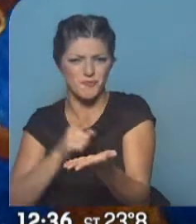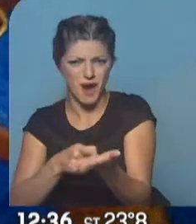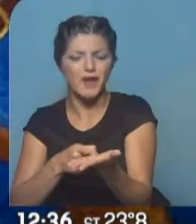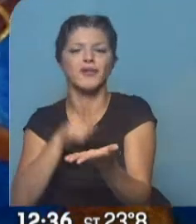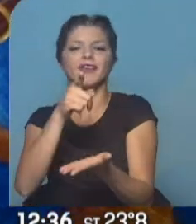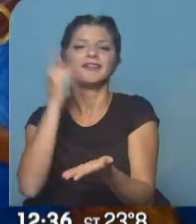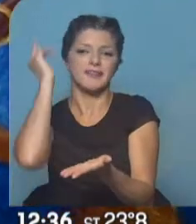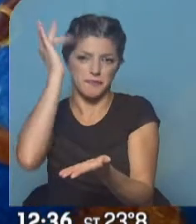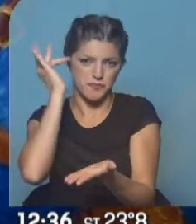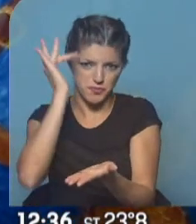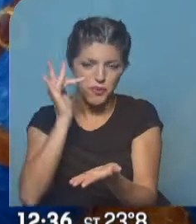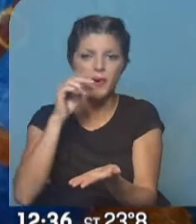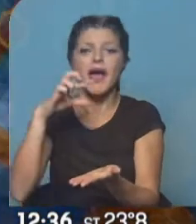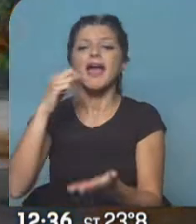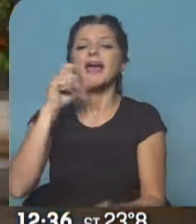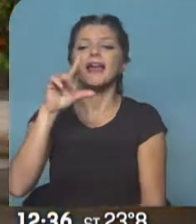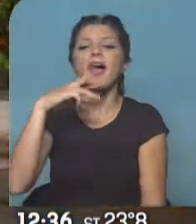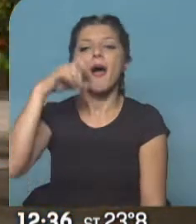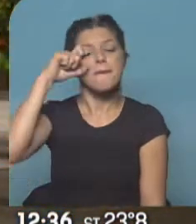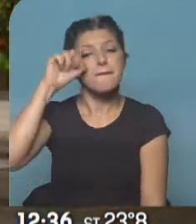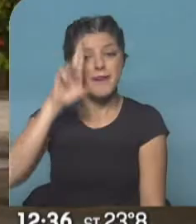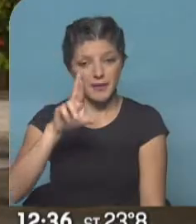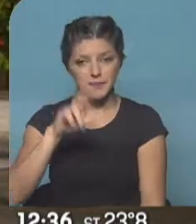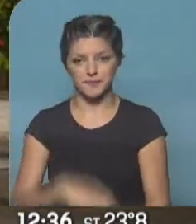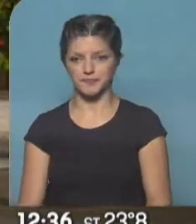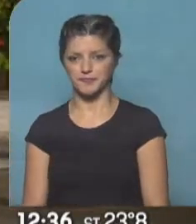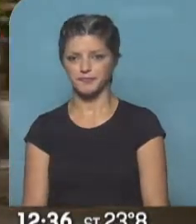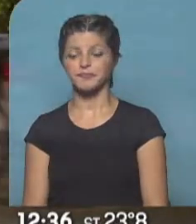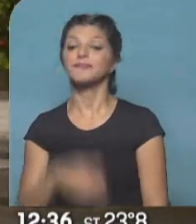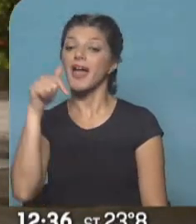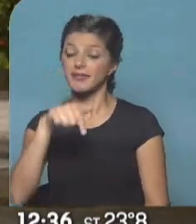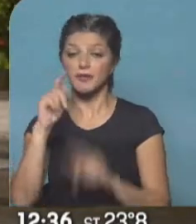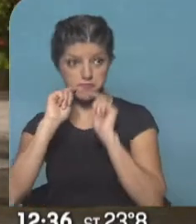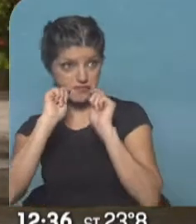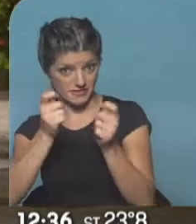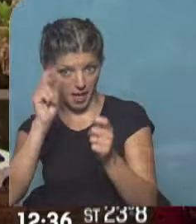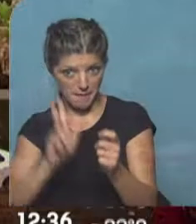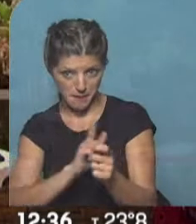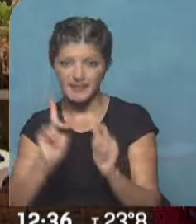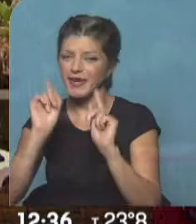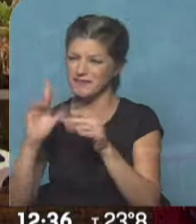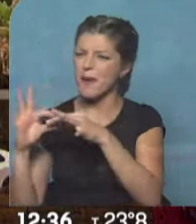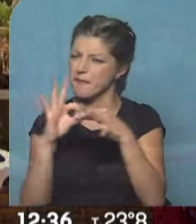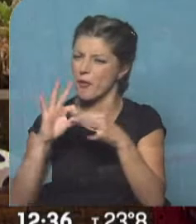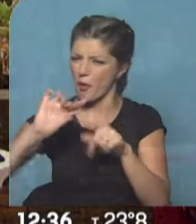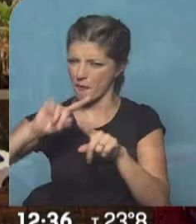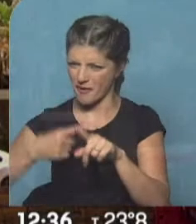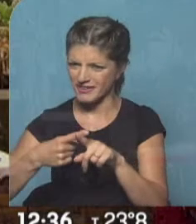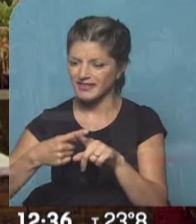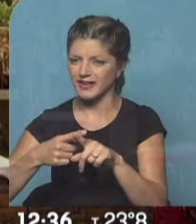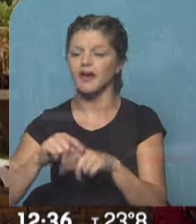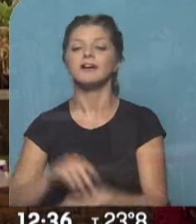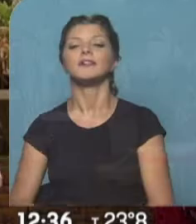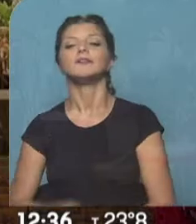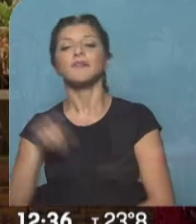jesuita San Pedro Claver. Los alcances de la visita papal son sin duda también políticos, con el explícito